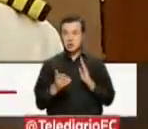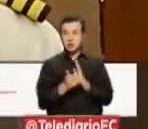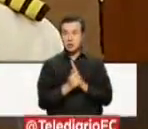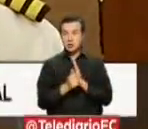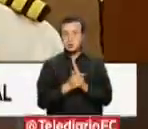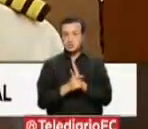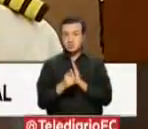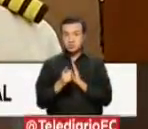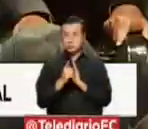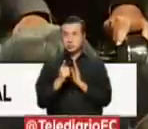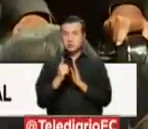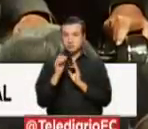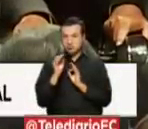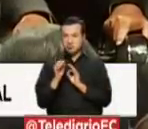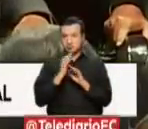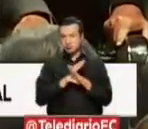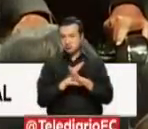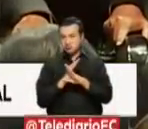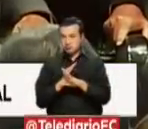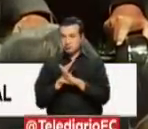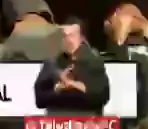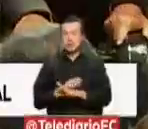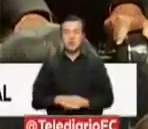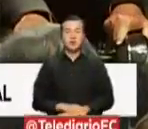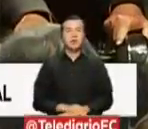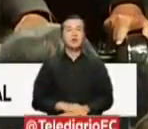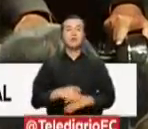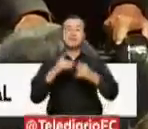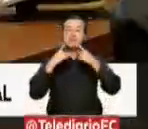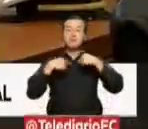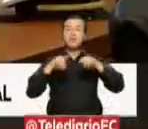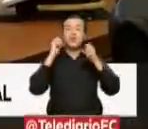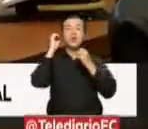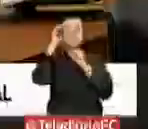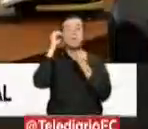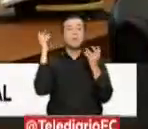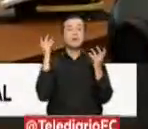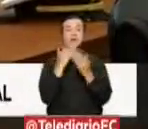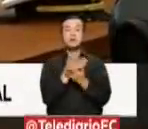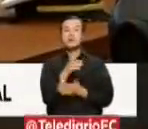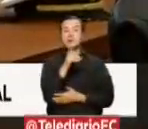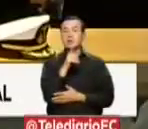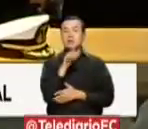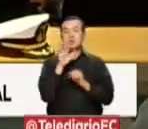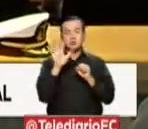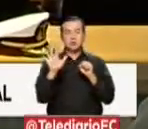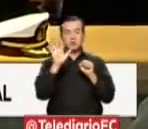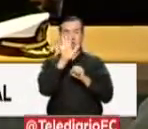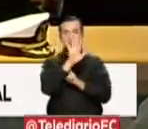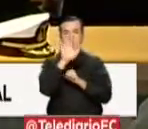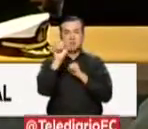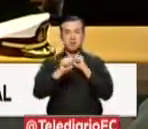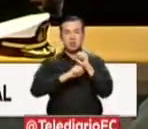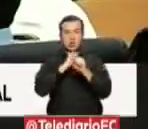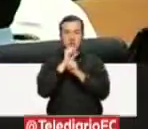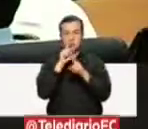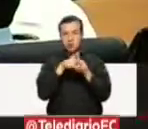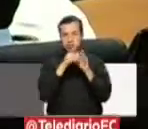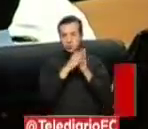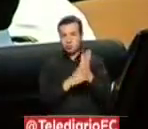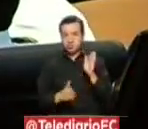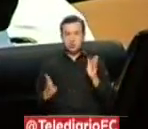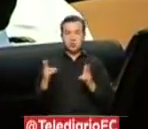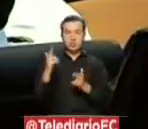de neutralizar. Declaraciones que fueron parte de la conferencia brindada por motivo de los 55 años de creación de